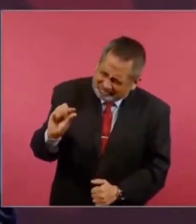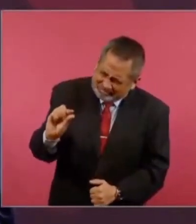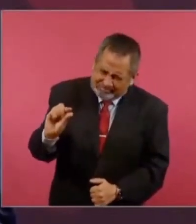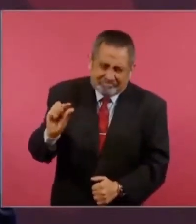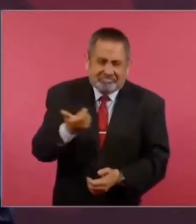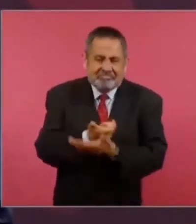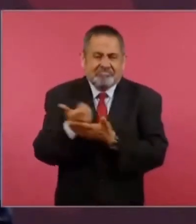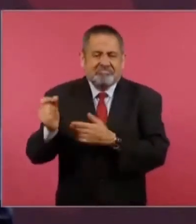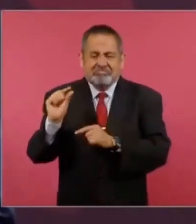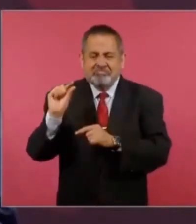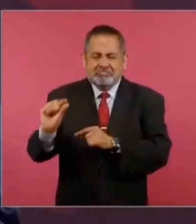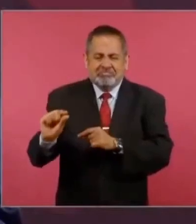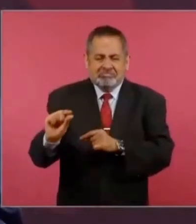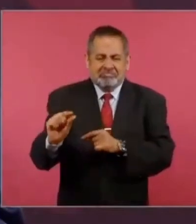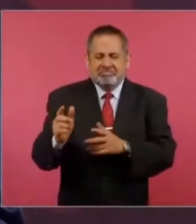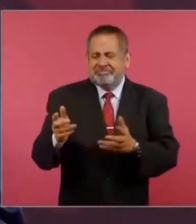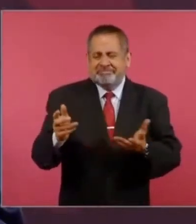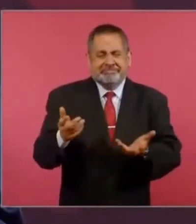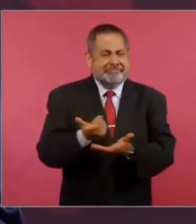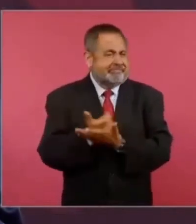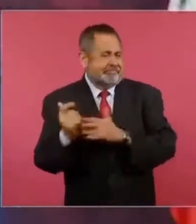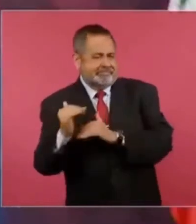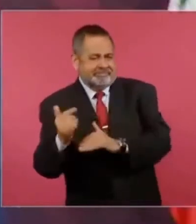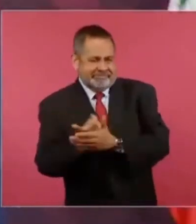el salario.